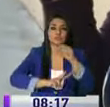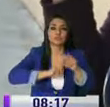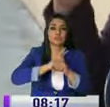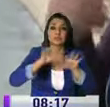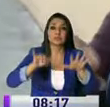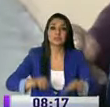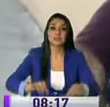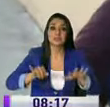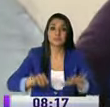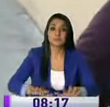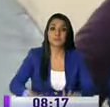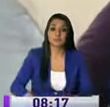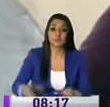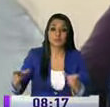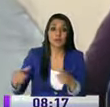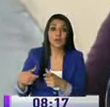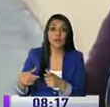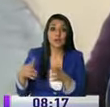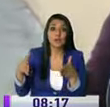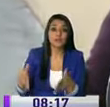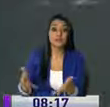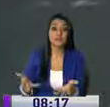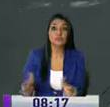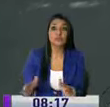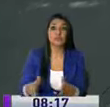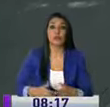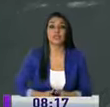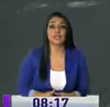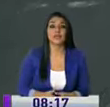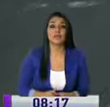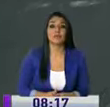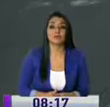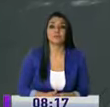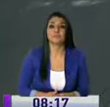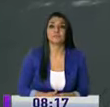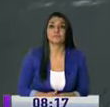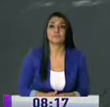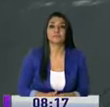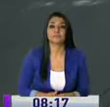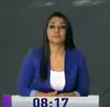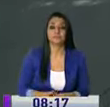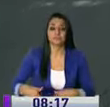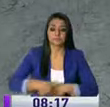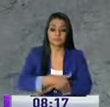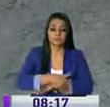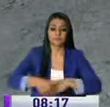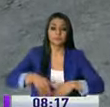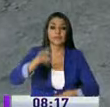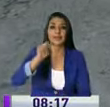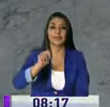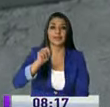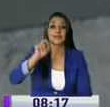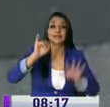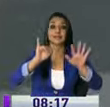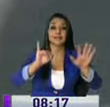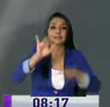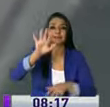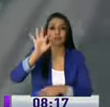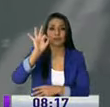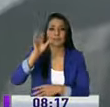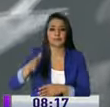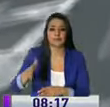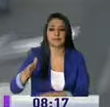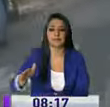en este centro de comercio y ese huequito nadie se ha preocupado. El problema está localizado en el pasaje N65F y